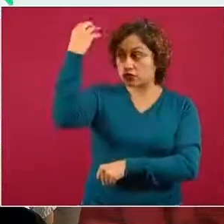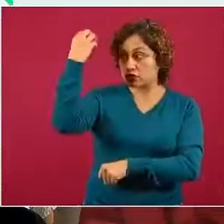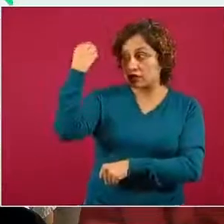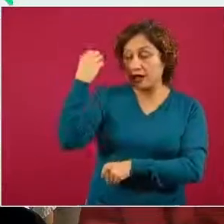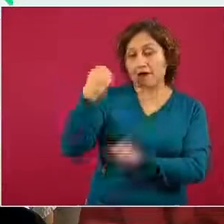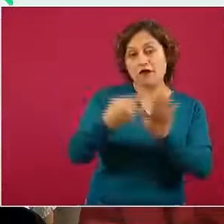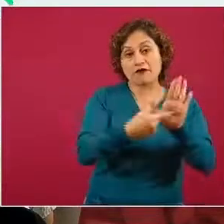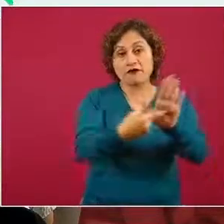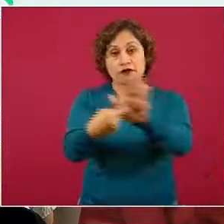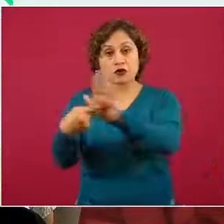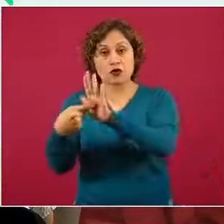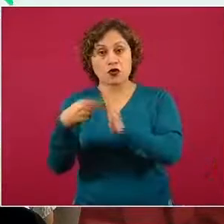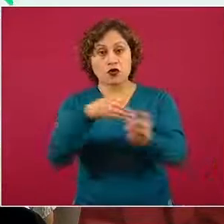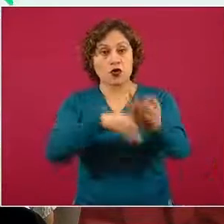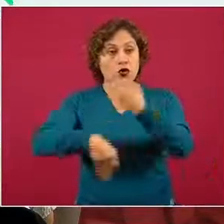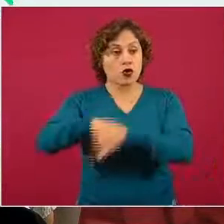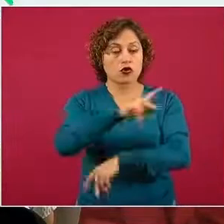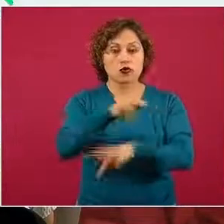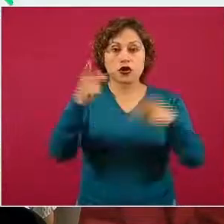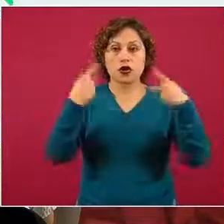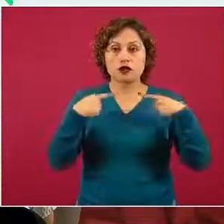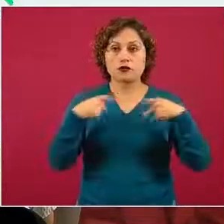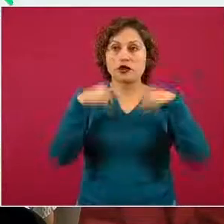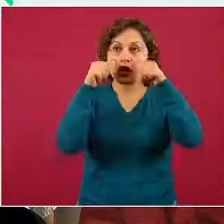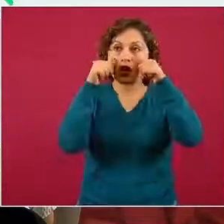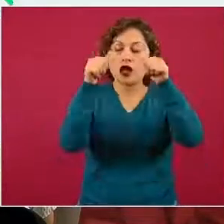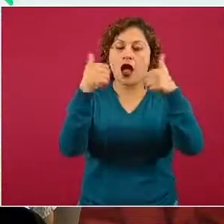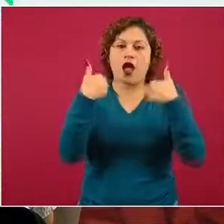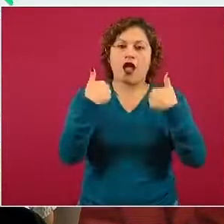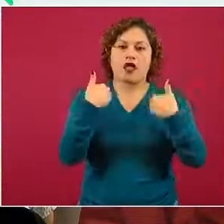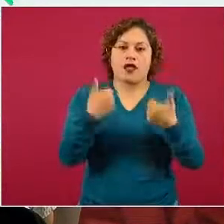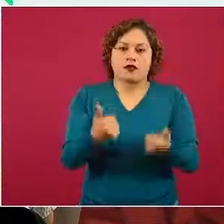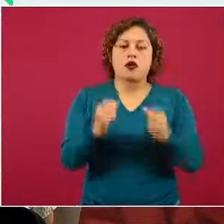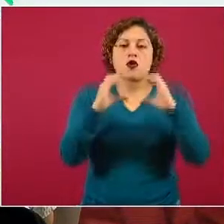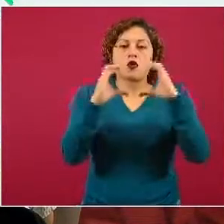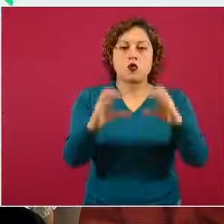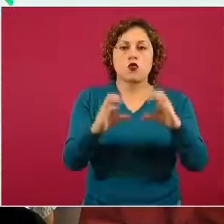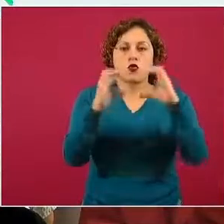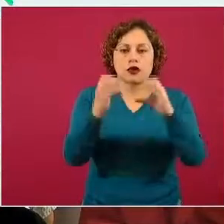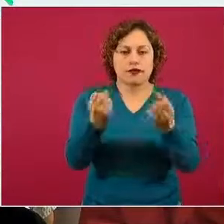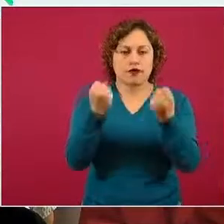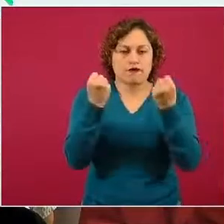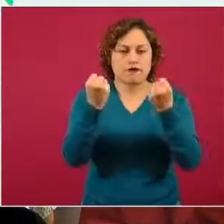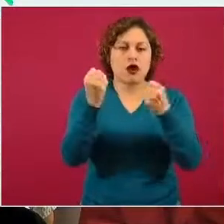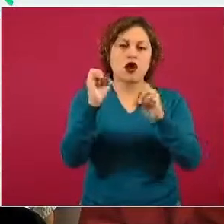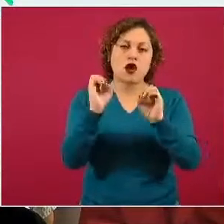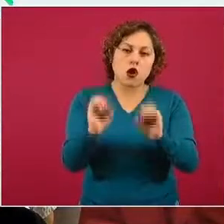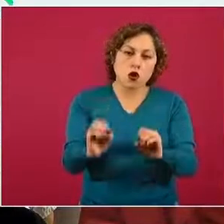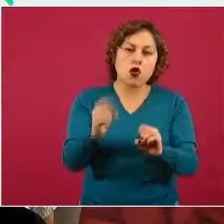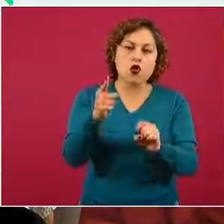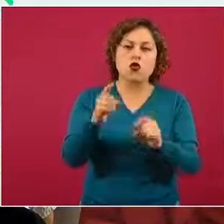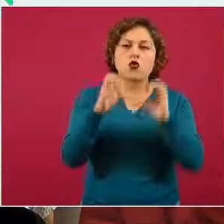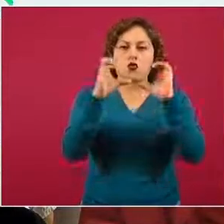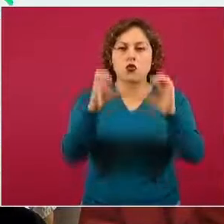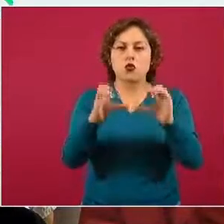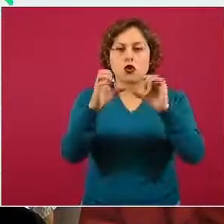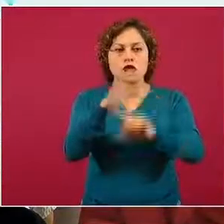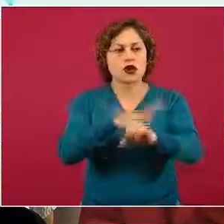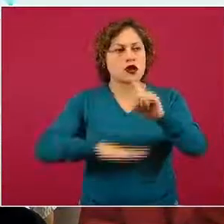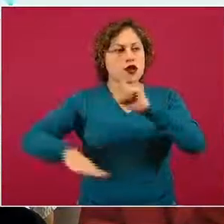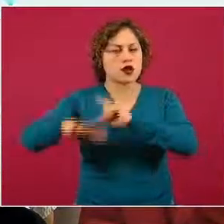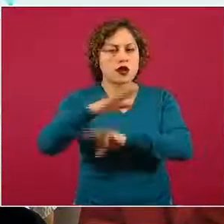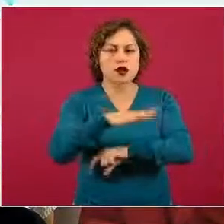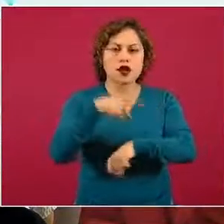para todos juntos poder contribuir a mitigar esta epidemia. Si vemos en la siguiente diapositiva,